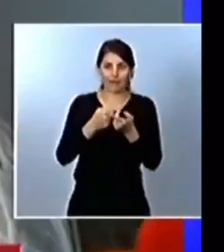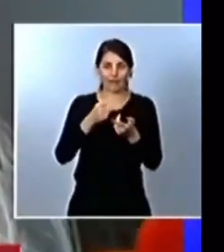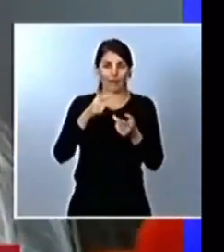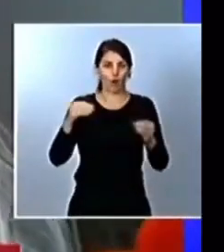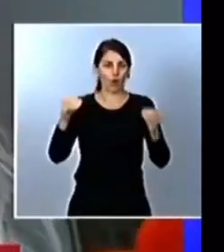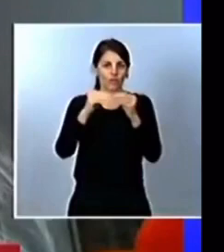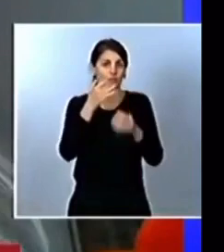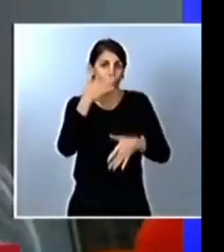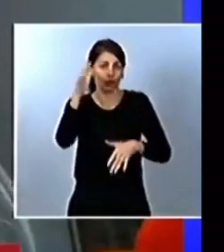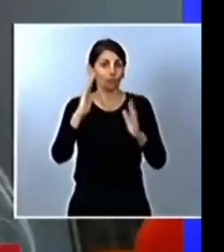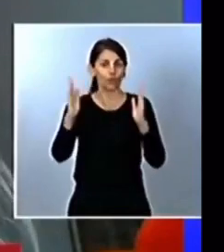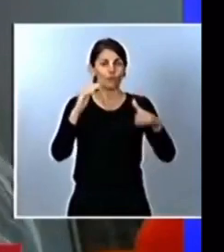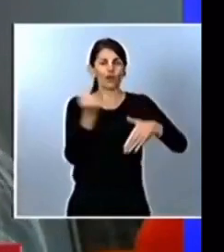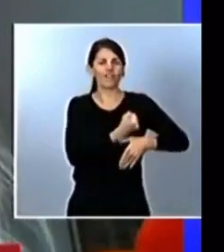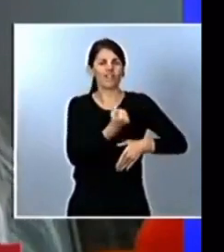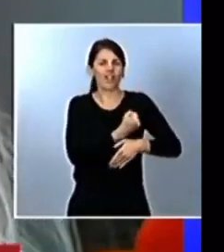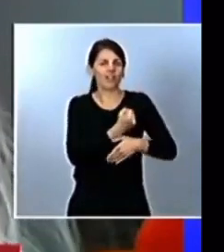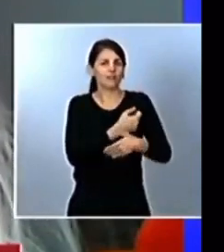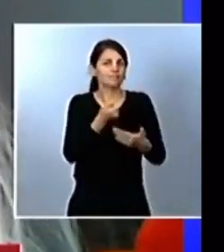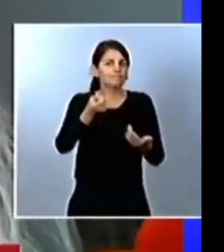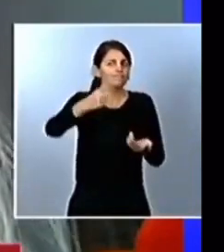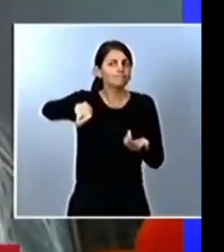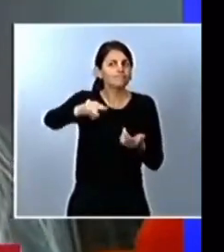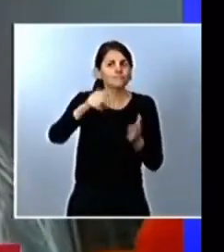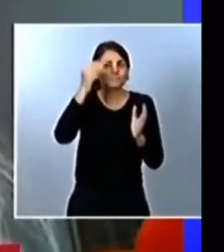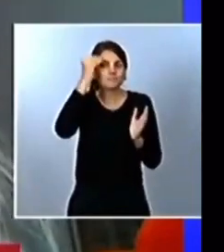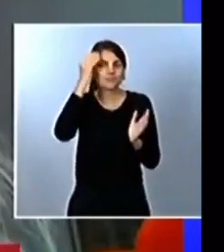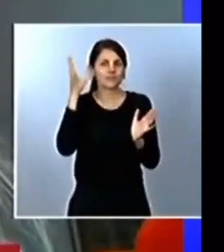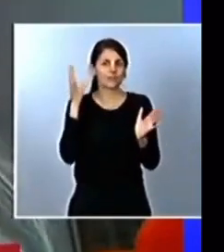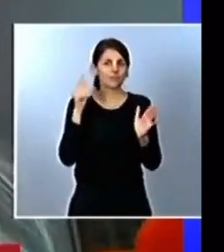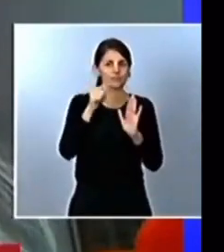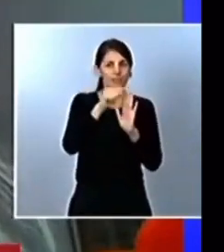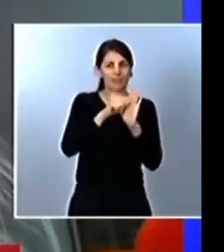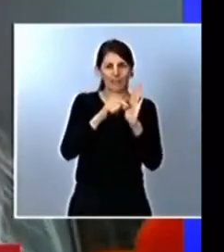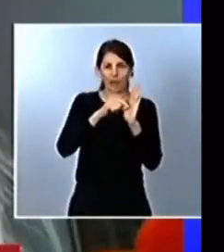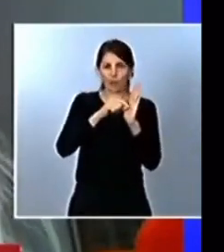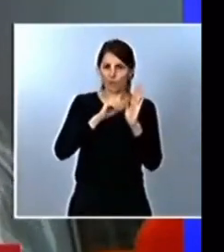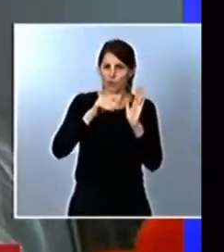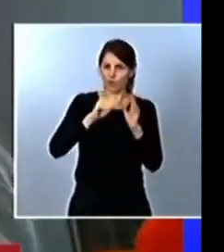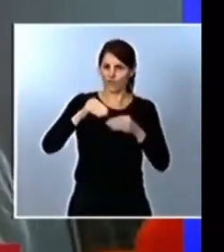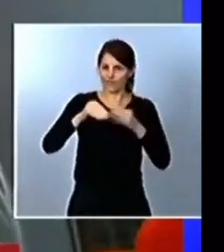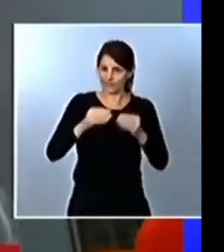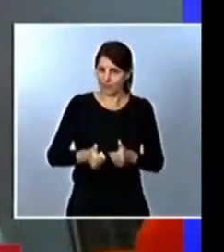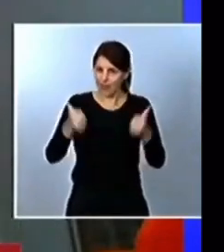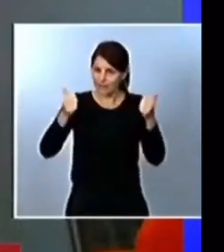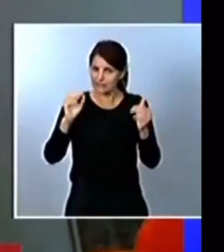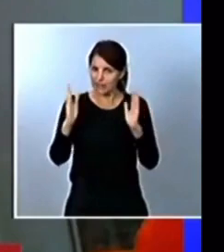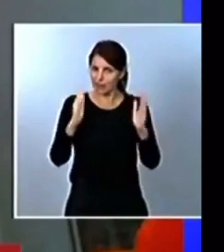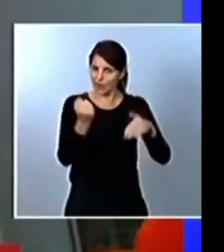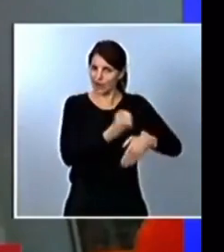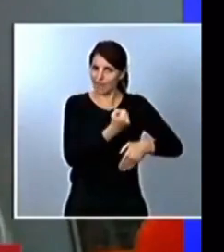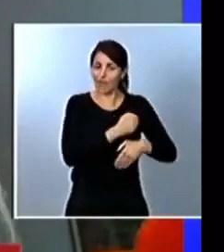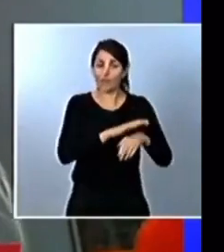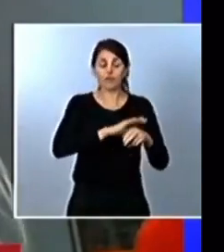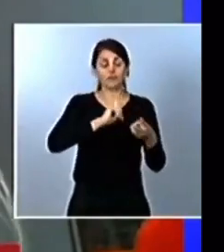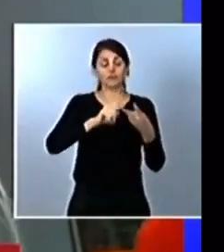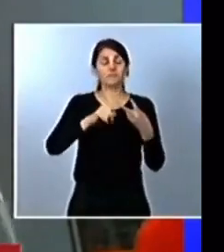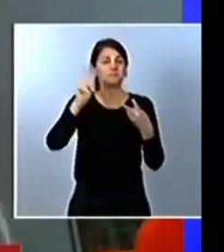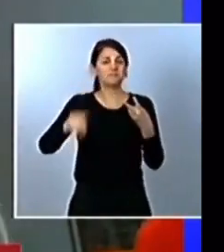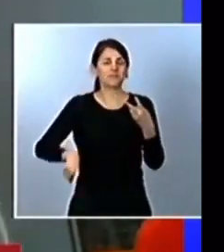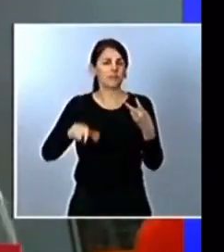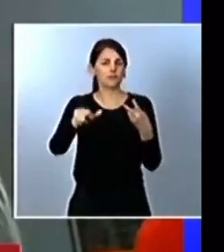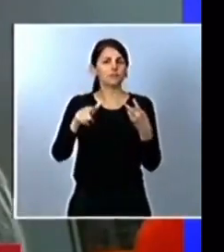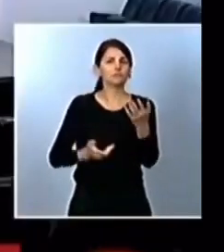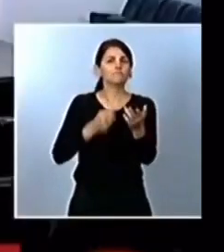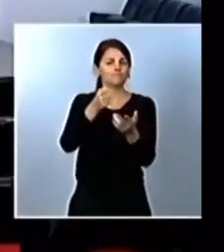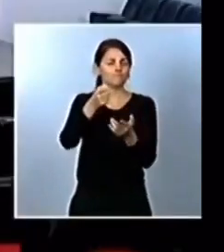época relajar un poco las medidas? Y por otro lado, pide un respaldo abrumador para esta prórroga que van a presentar